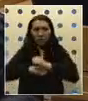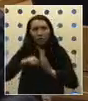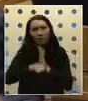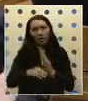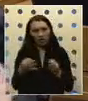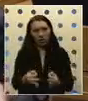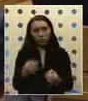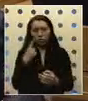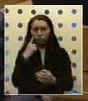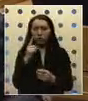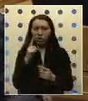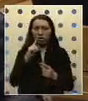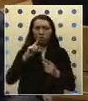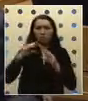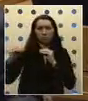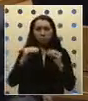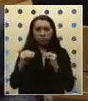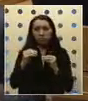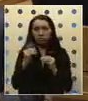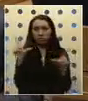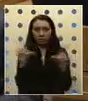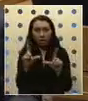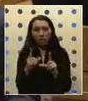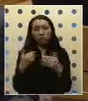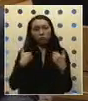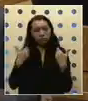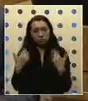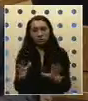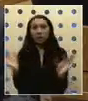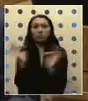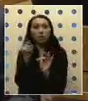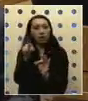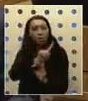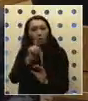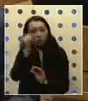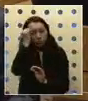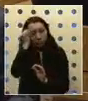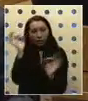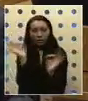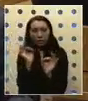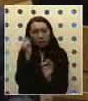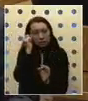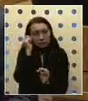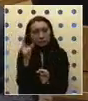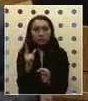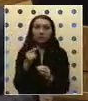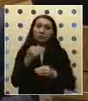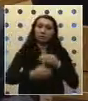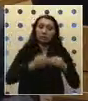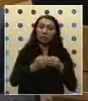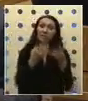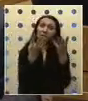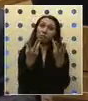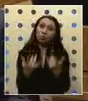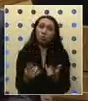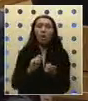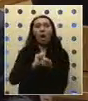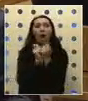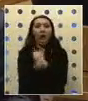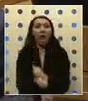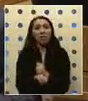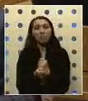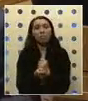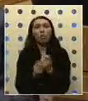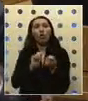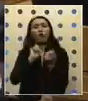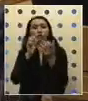debate televisivo con él. Y yo le expliqué que él no entiende de que la metodología para calcular el déficit cambió, porque